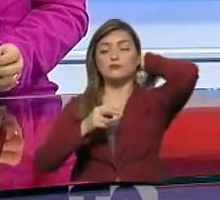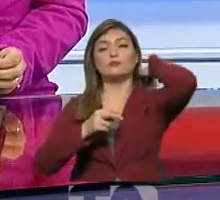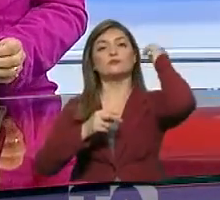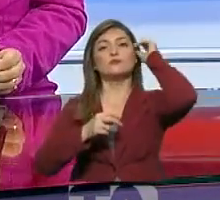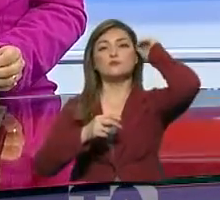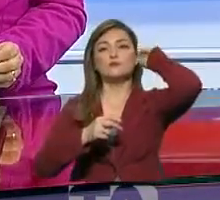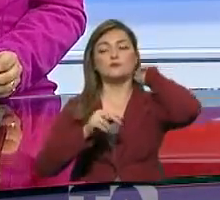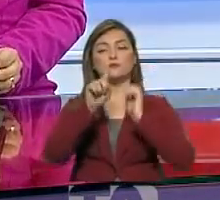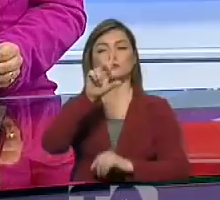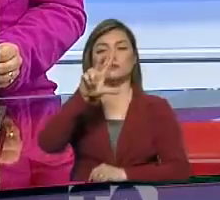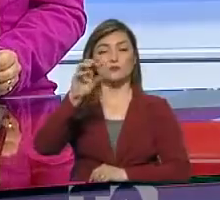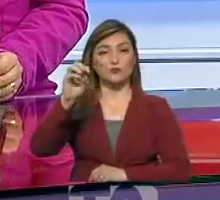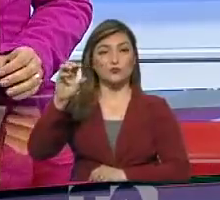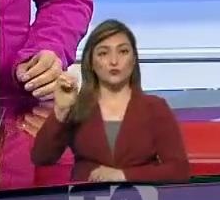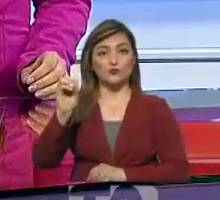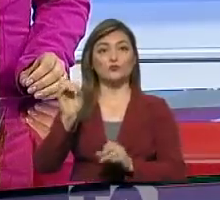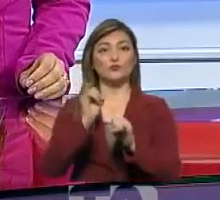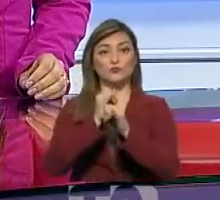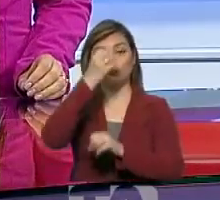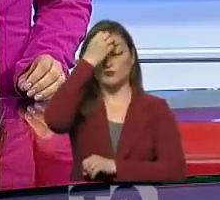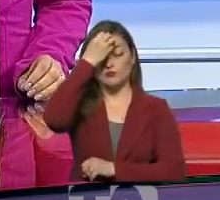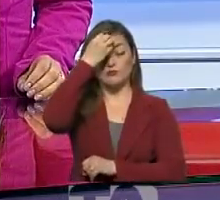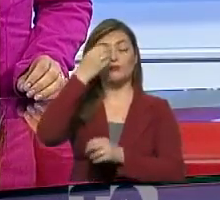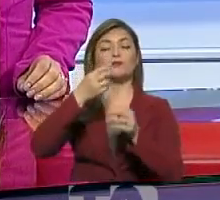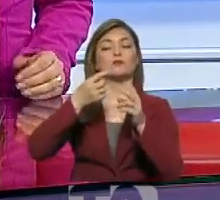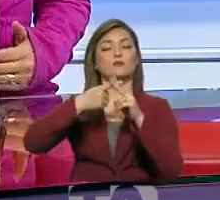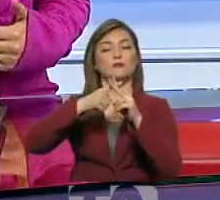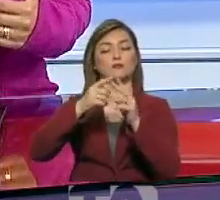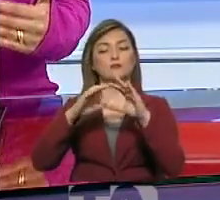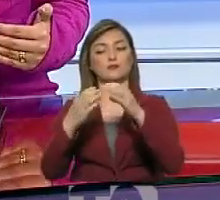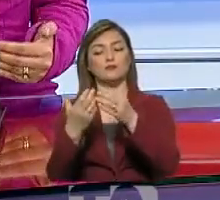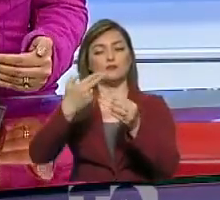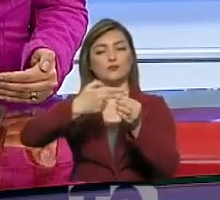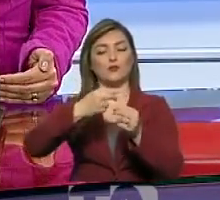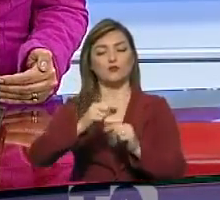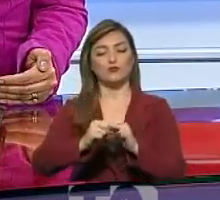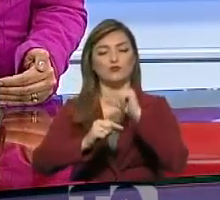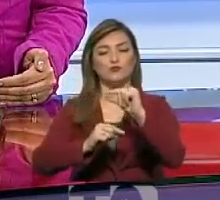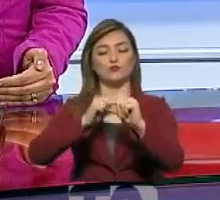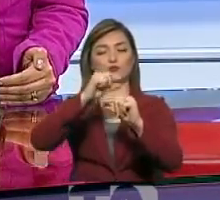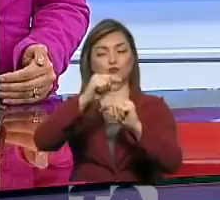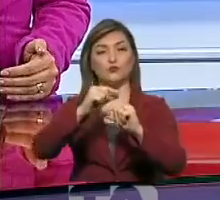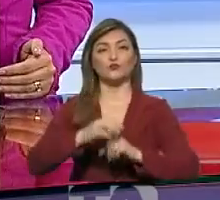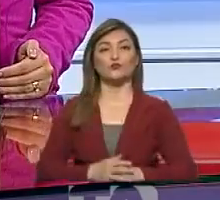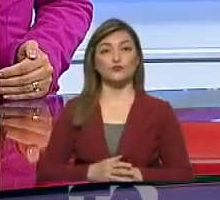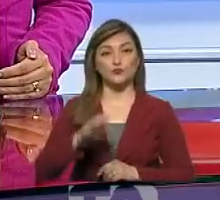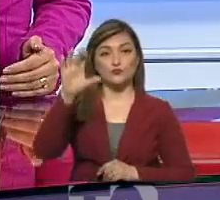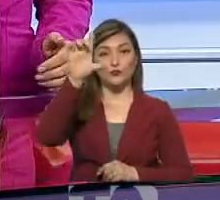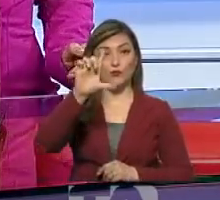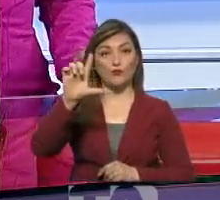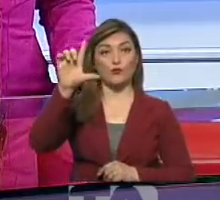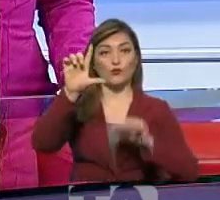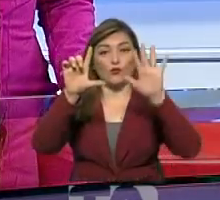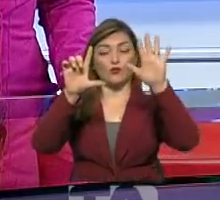contamos que 1.301 instituciones educativas podrán regresar progresivamente a clases presenciales a partir del